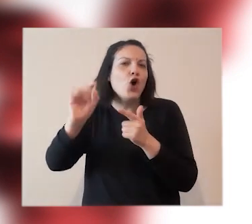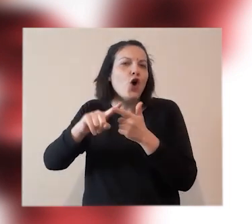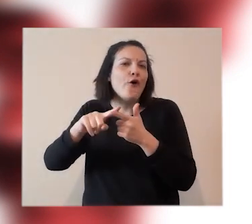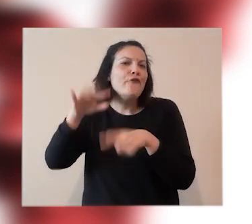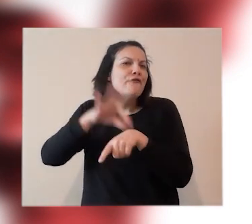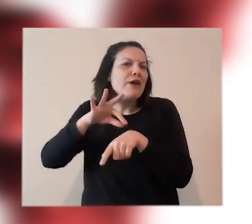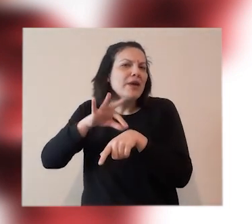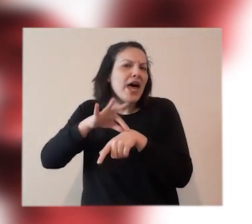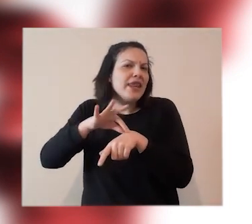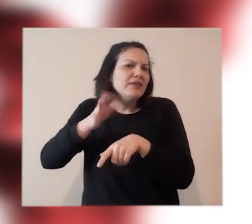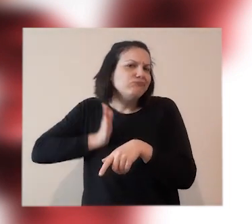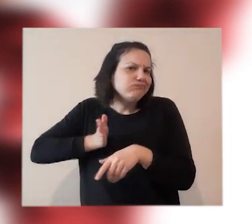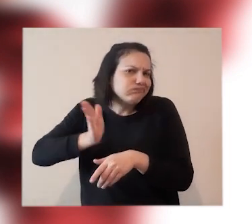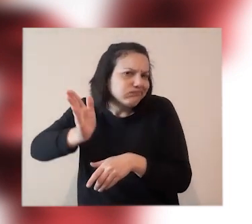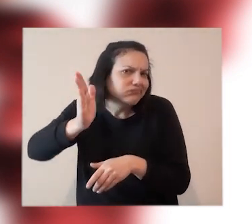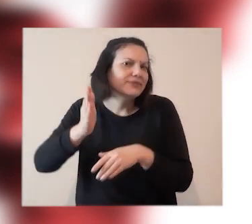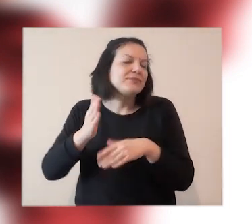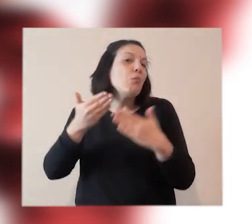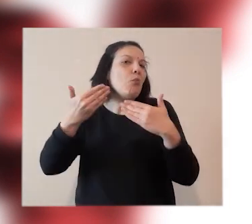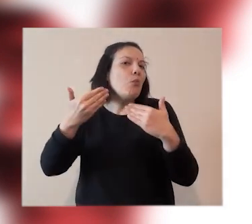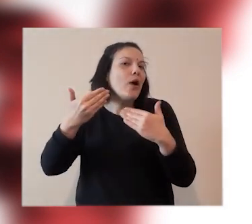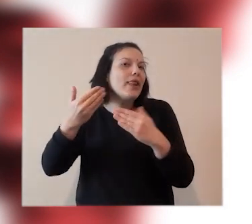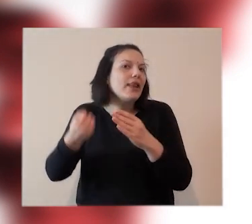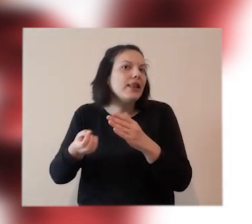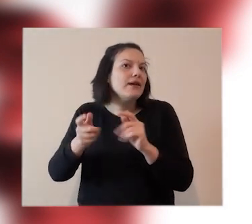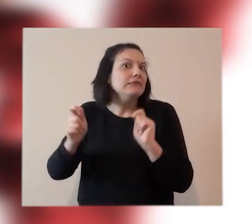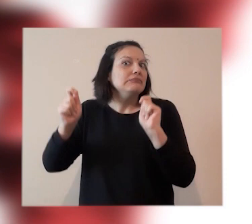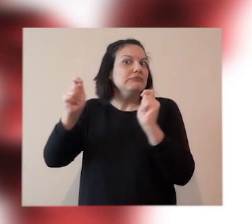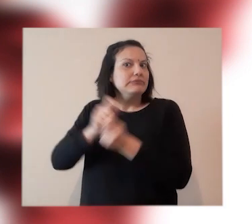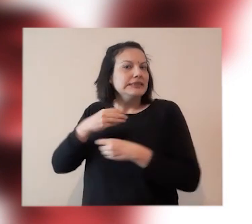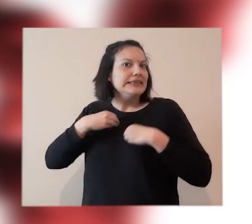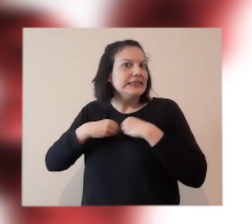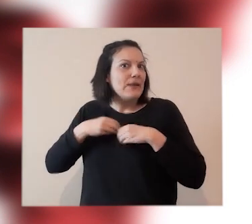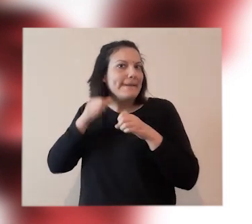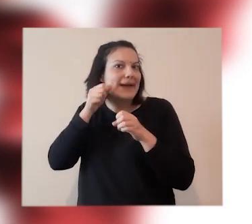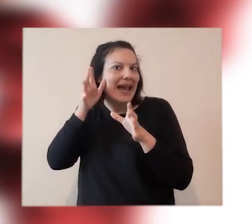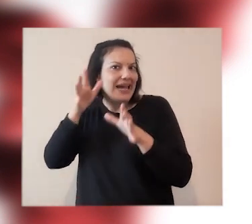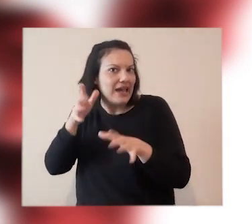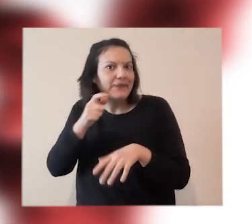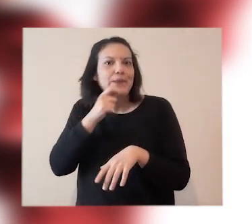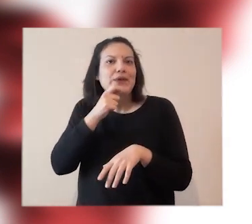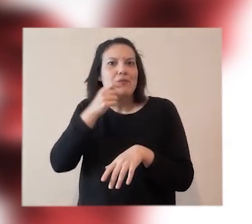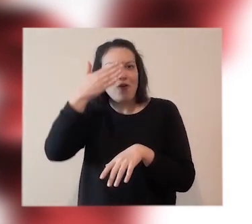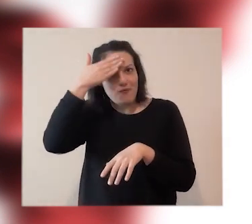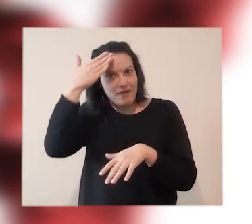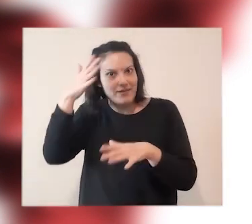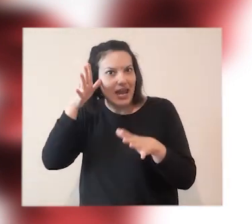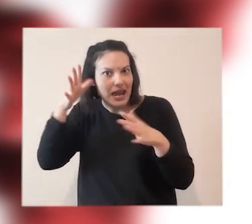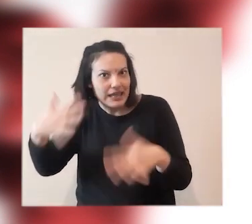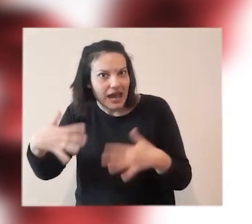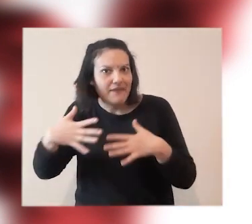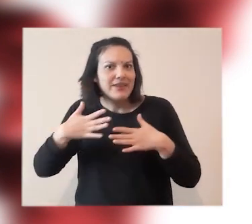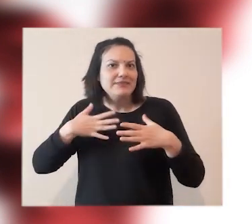enfermedades crónicas, pueden aparecer ya otros tipos, digamos, de sintomatología, como pronunciamiento de la fiebre, desarrollos de